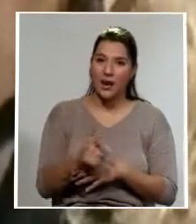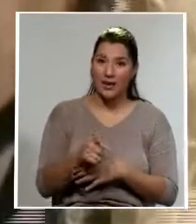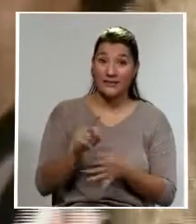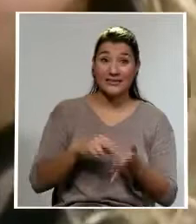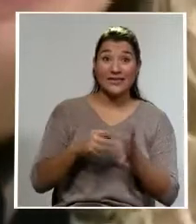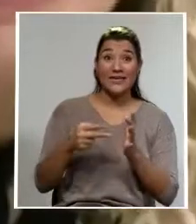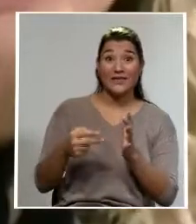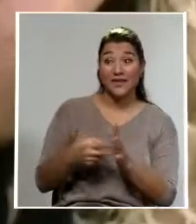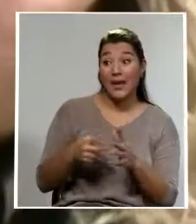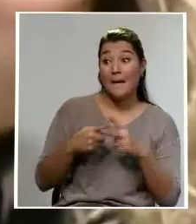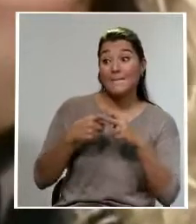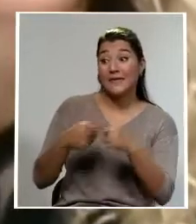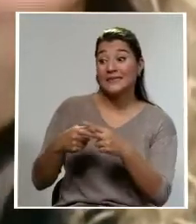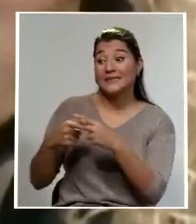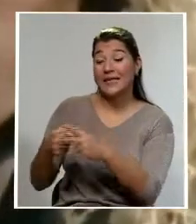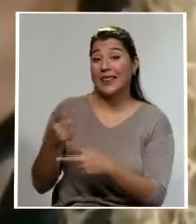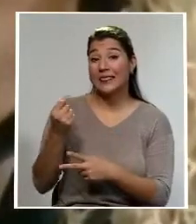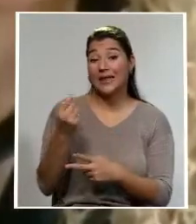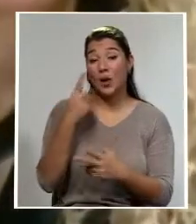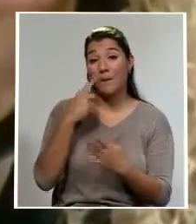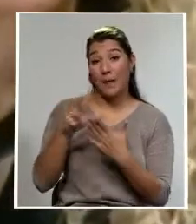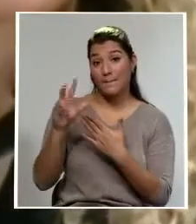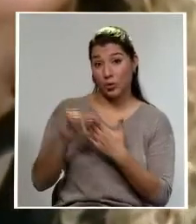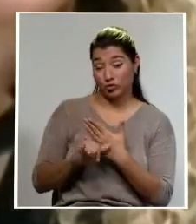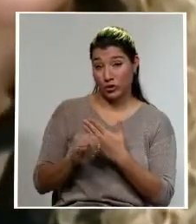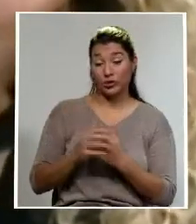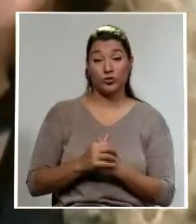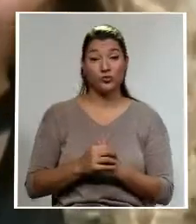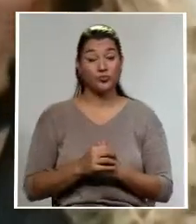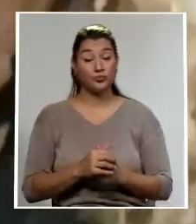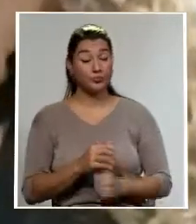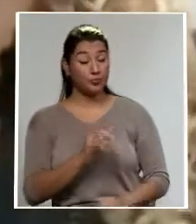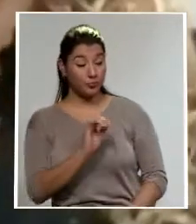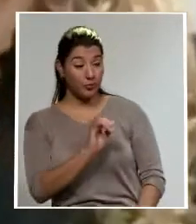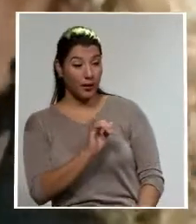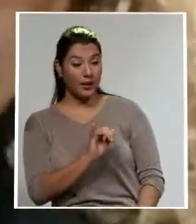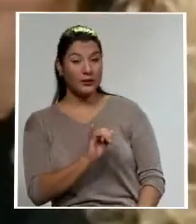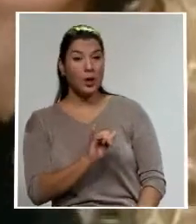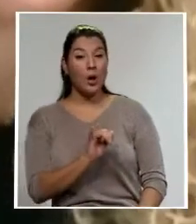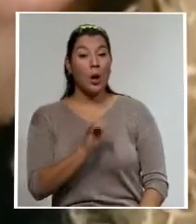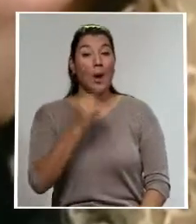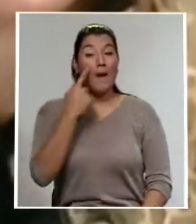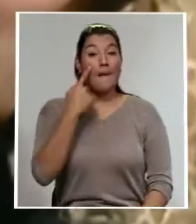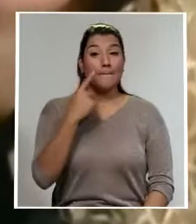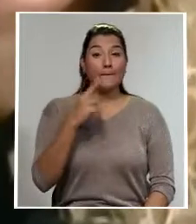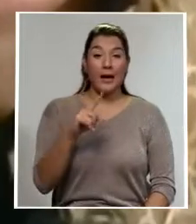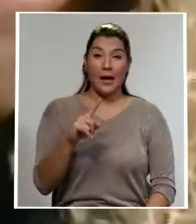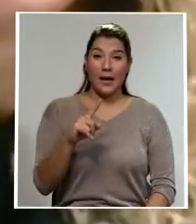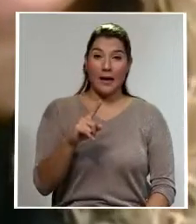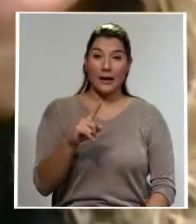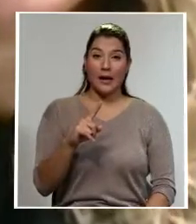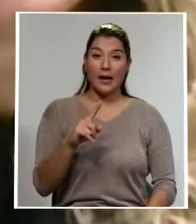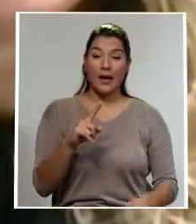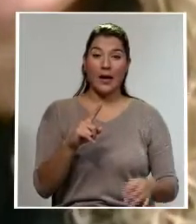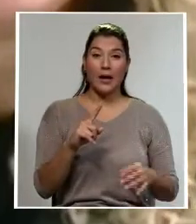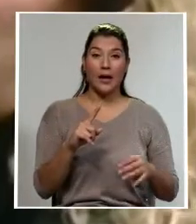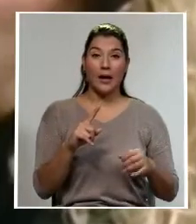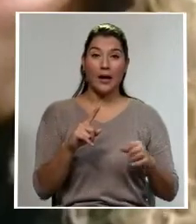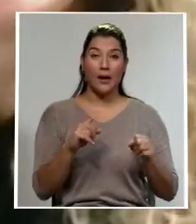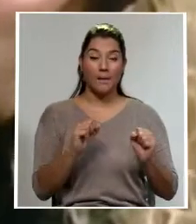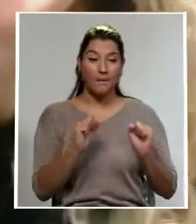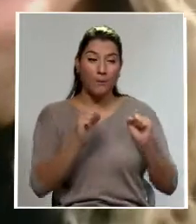¿Y quiénes pueden financiar? Ahí va, porque para ir desanudando un